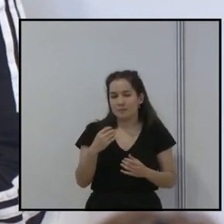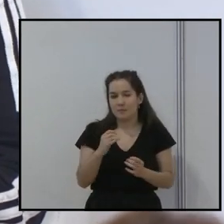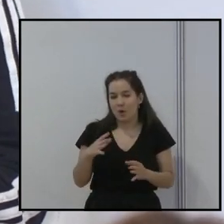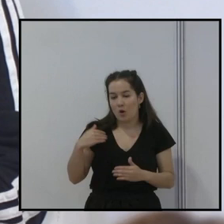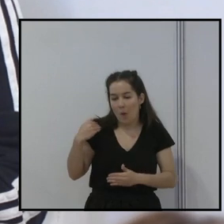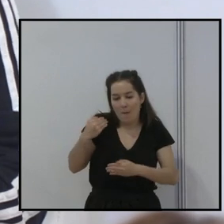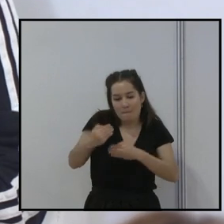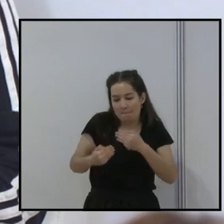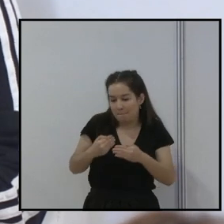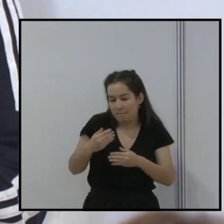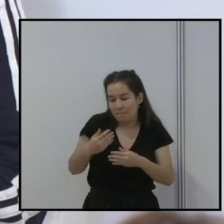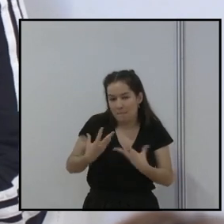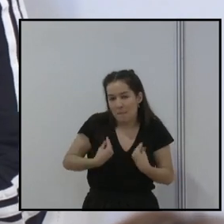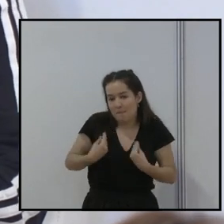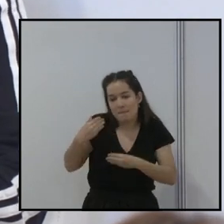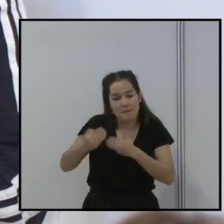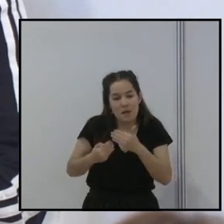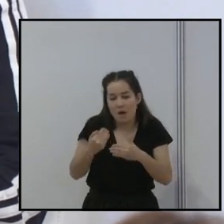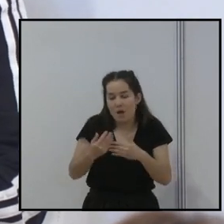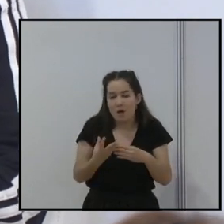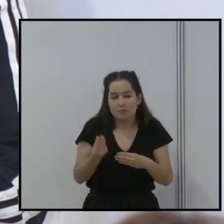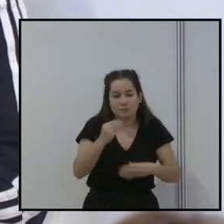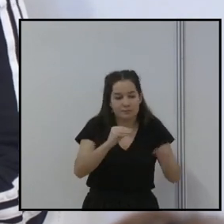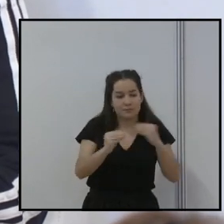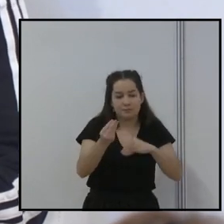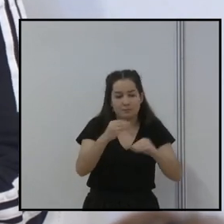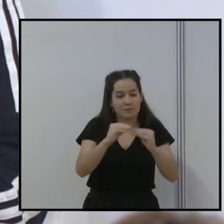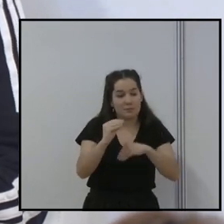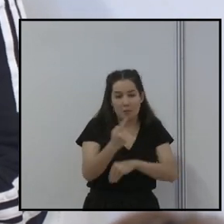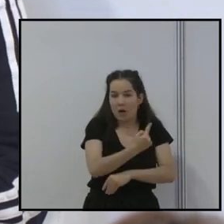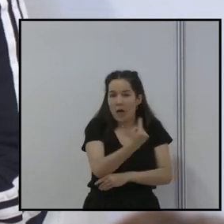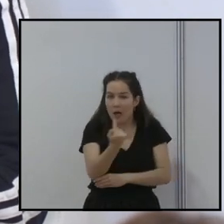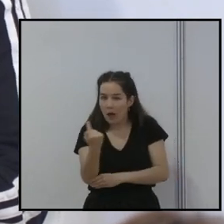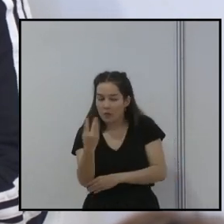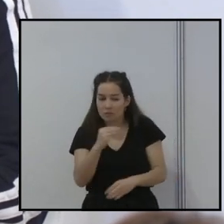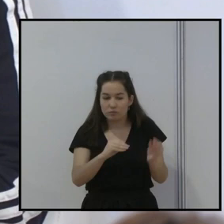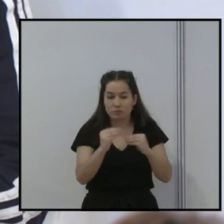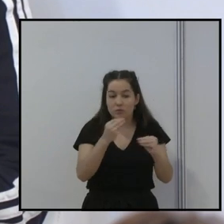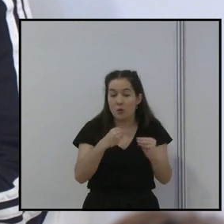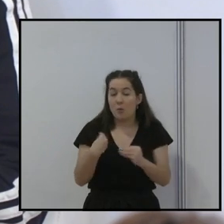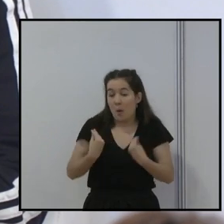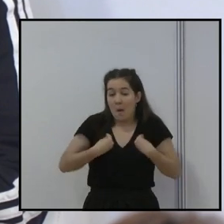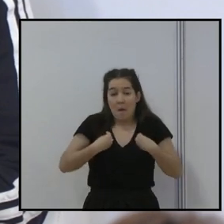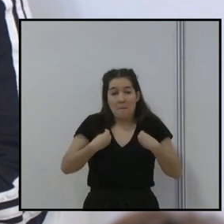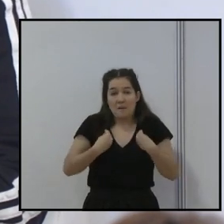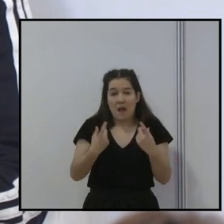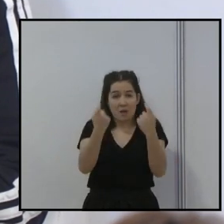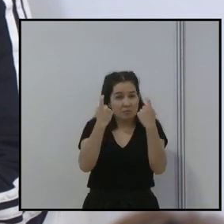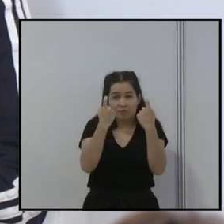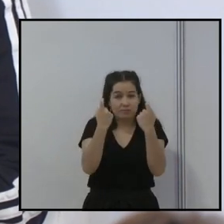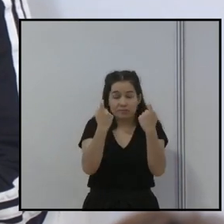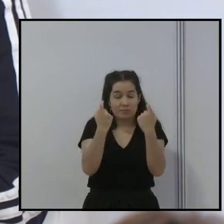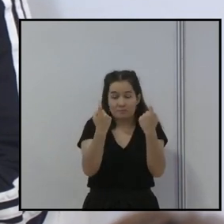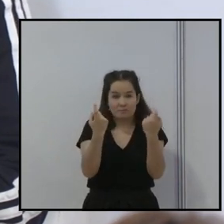revólver, absolutamente todos, sin excepción. O sea, no nos enseñan a vivir y, de hecho,